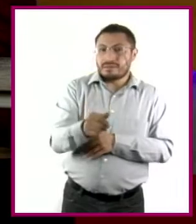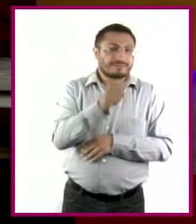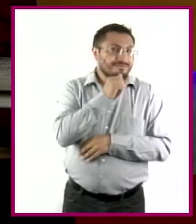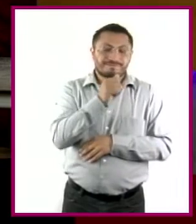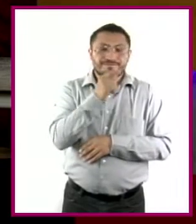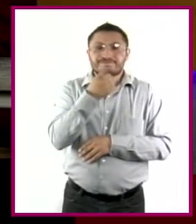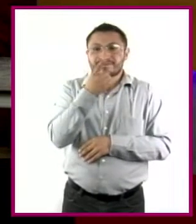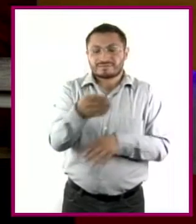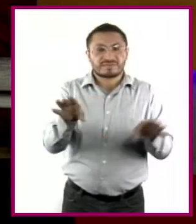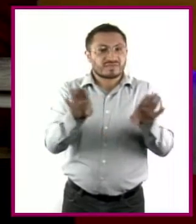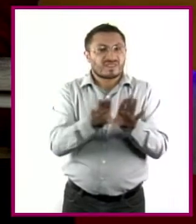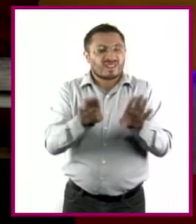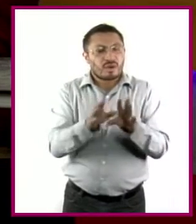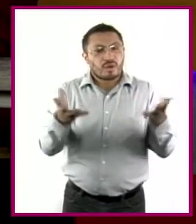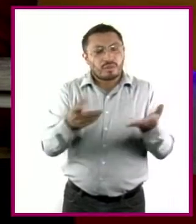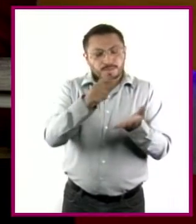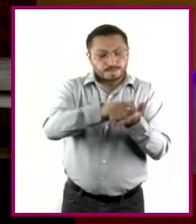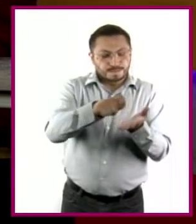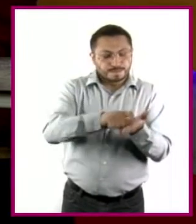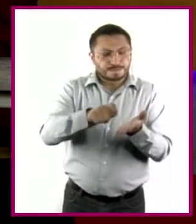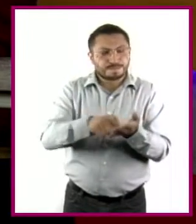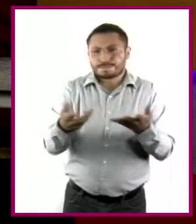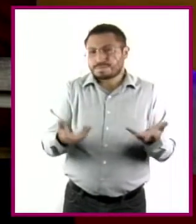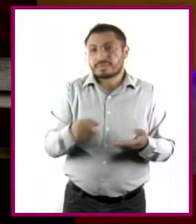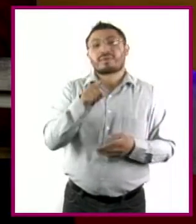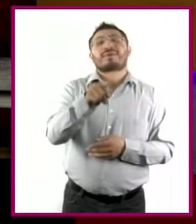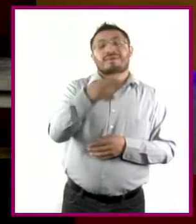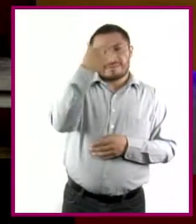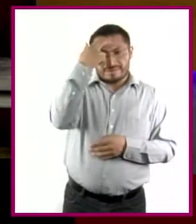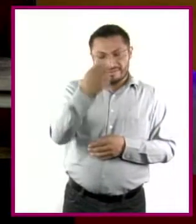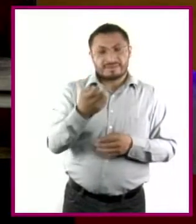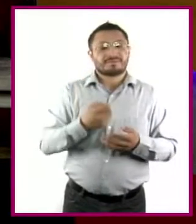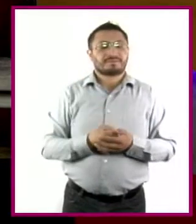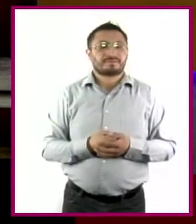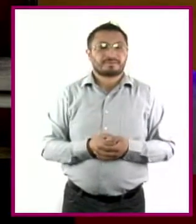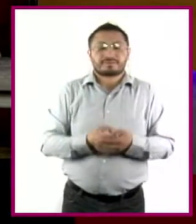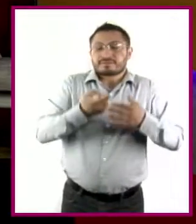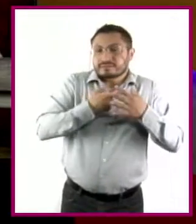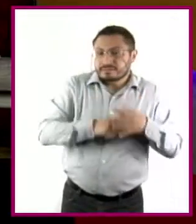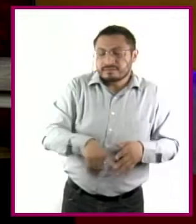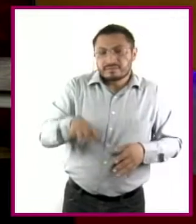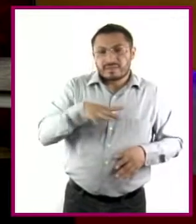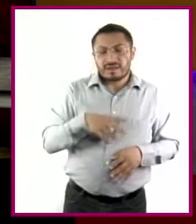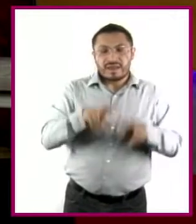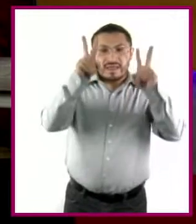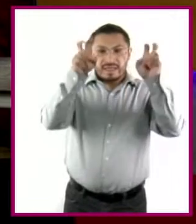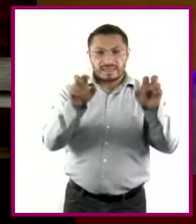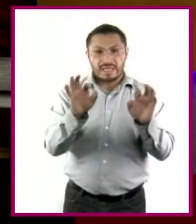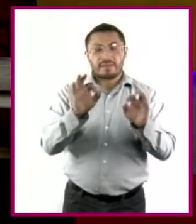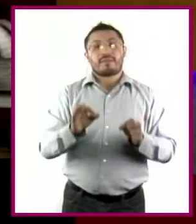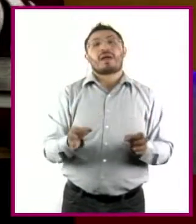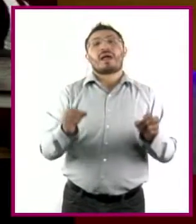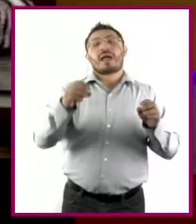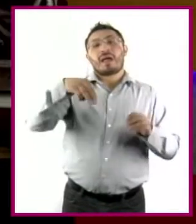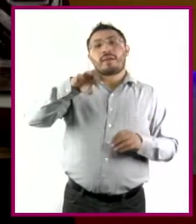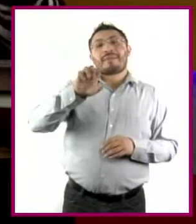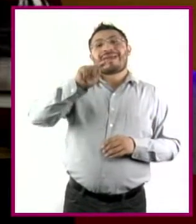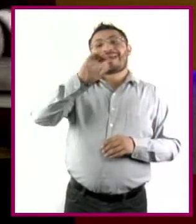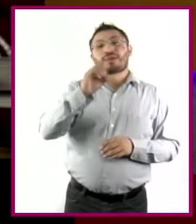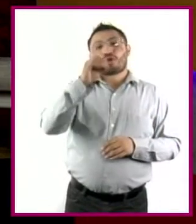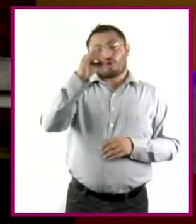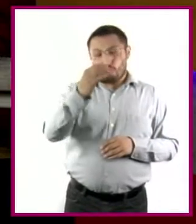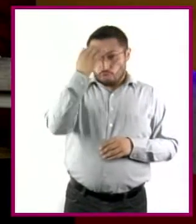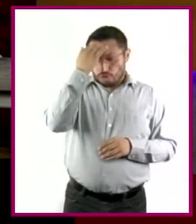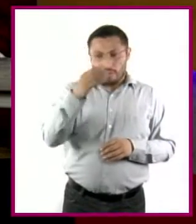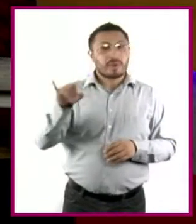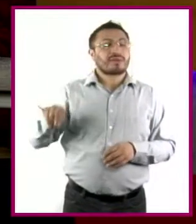sobre cómo hacer un ensayo. Tienes razón. Para empezar, hay un tema de método del conocimiento que es muy